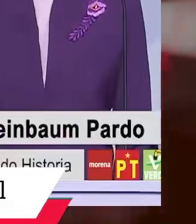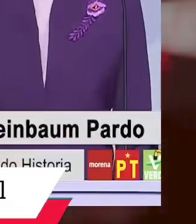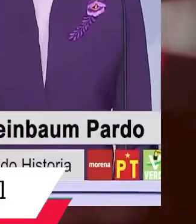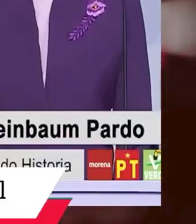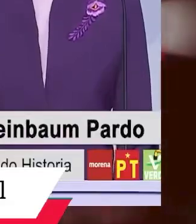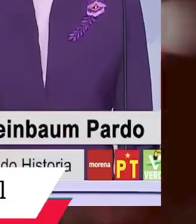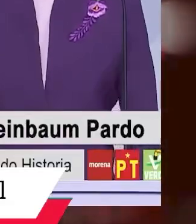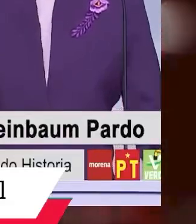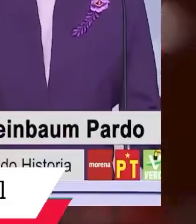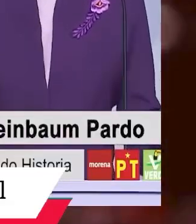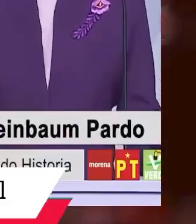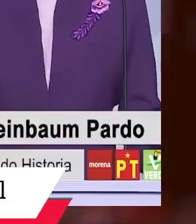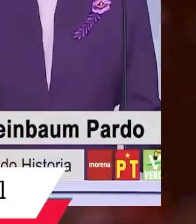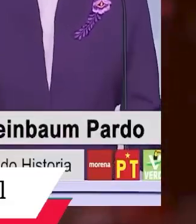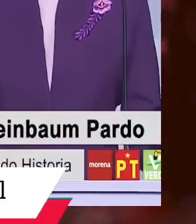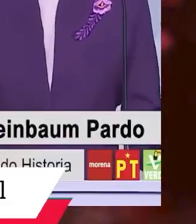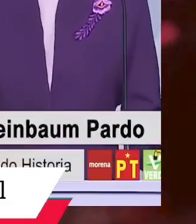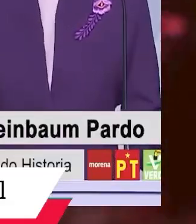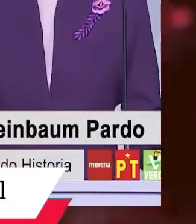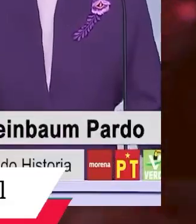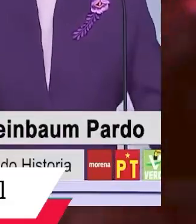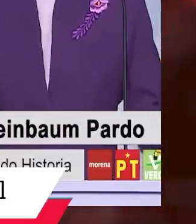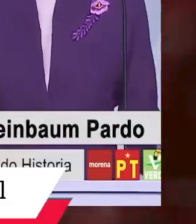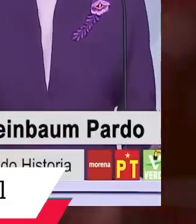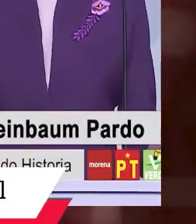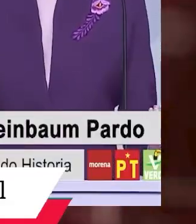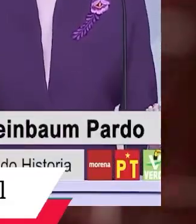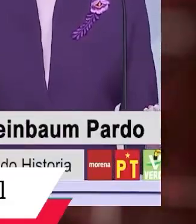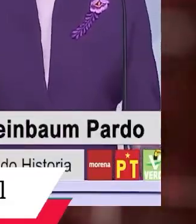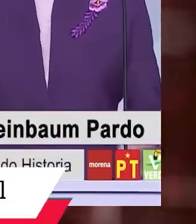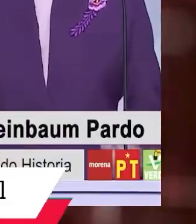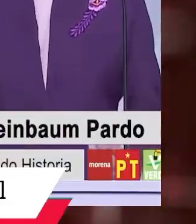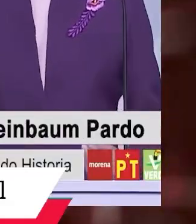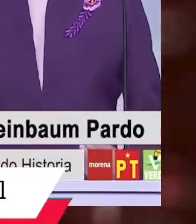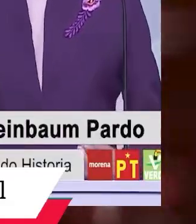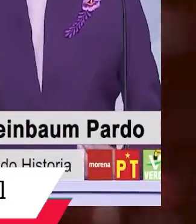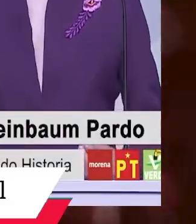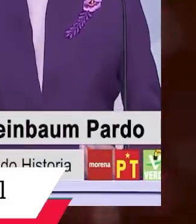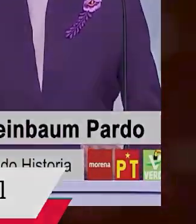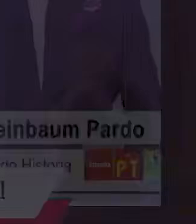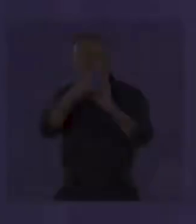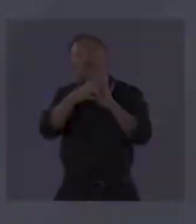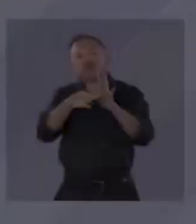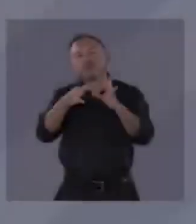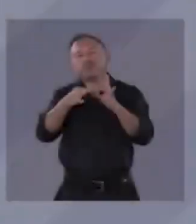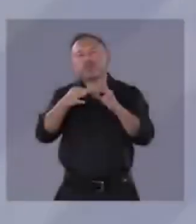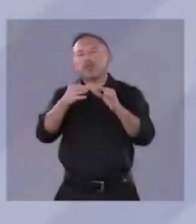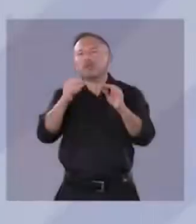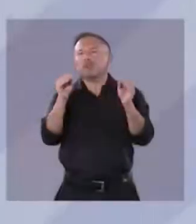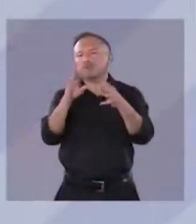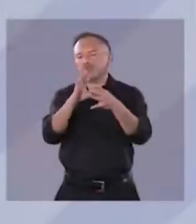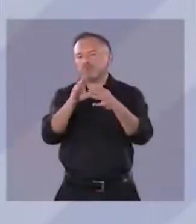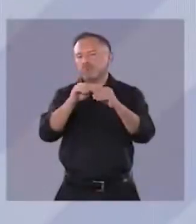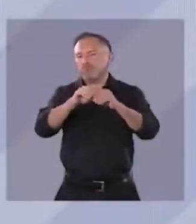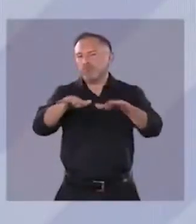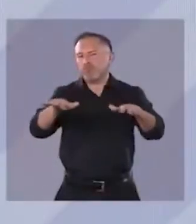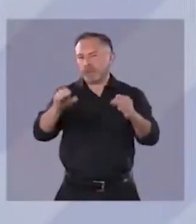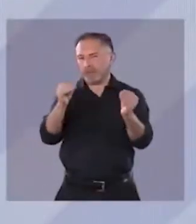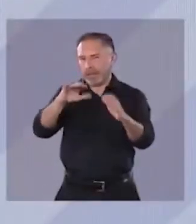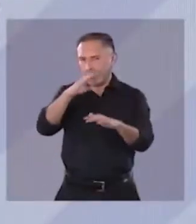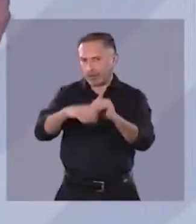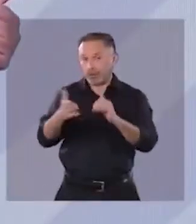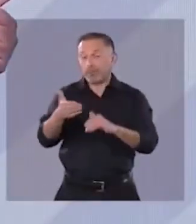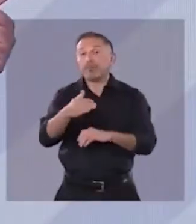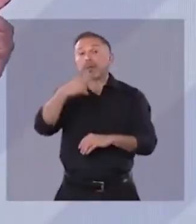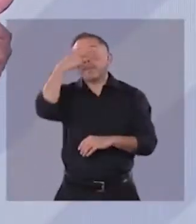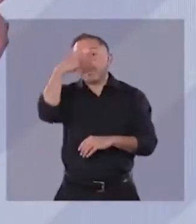nos explicara cómo amasó su riqueza, ya que es la candidata de la honestidad. Vamos a verlo. México tiene 2 caminos: